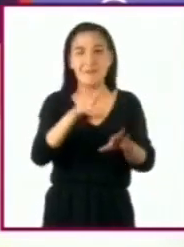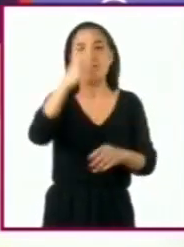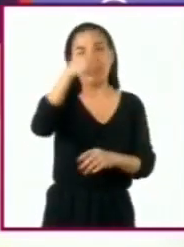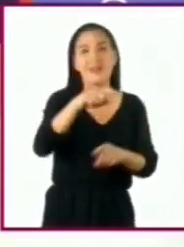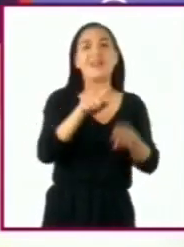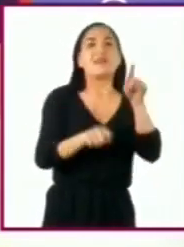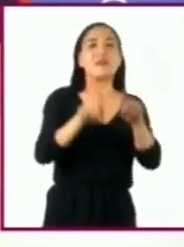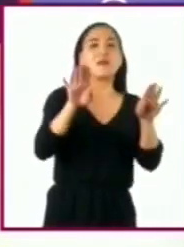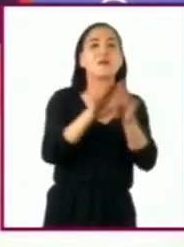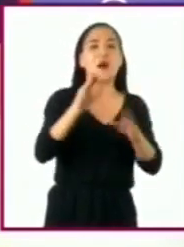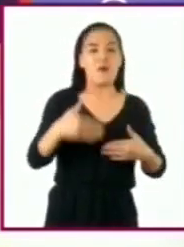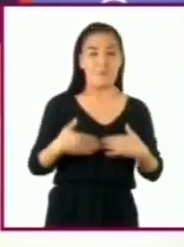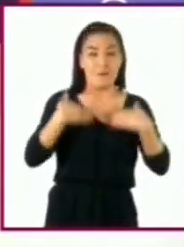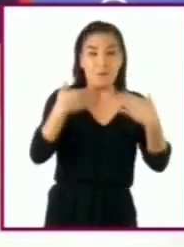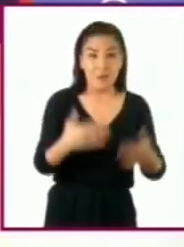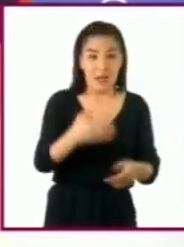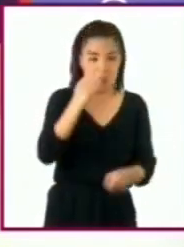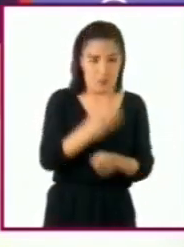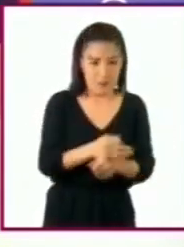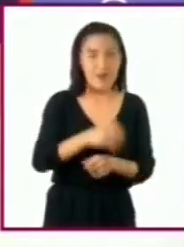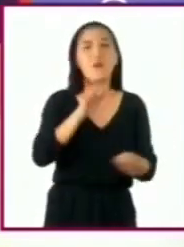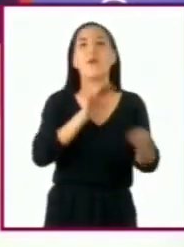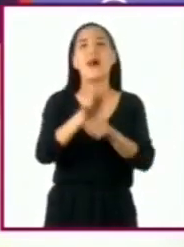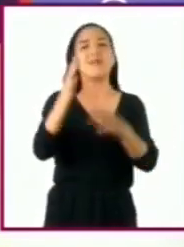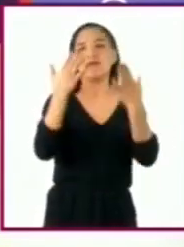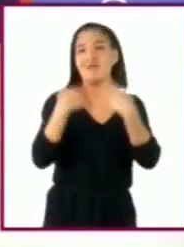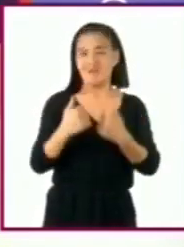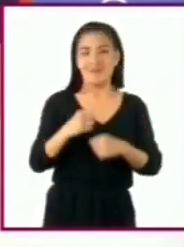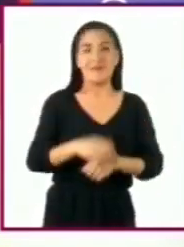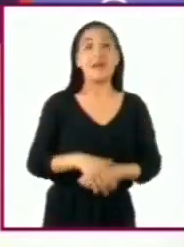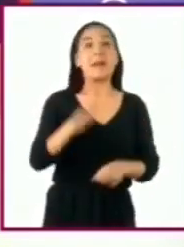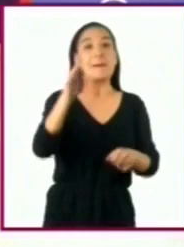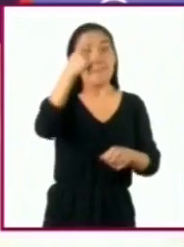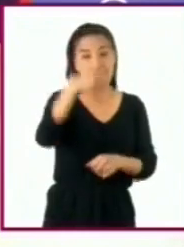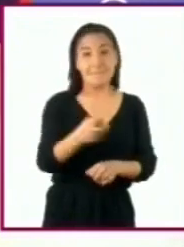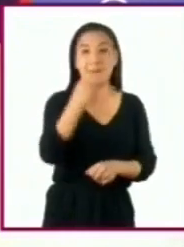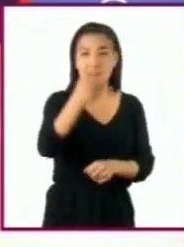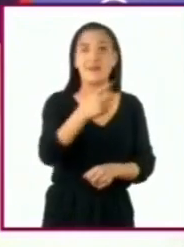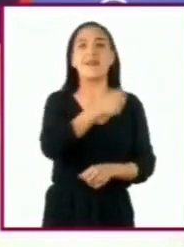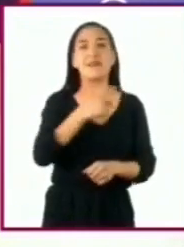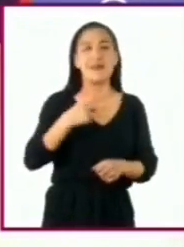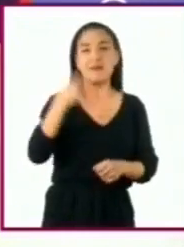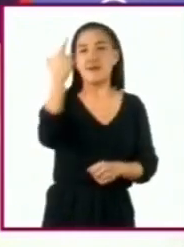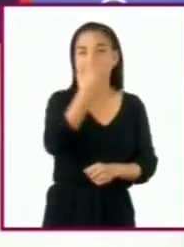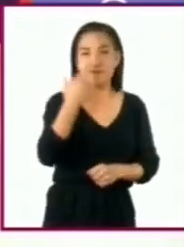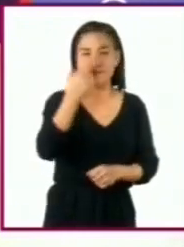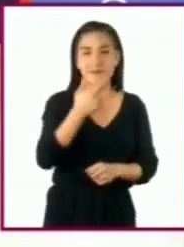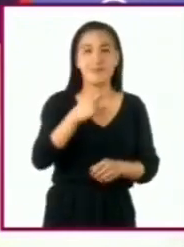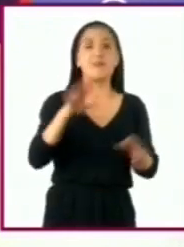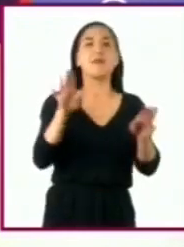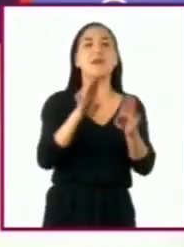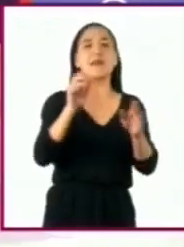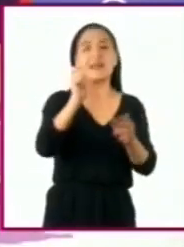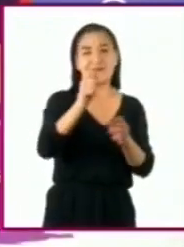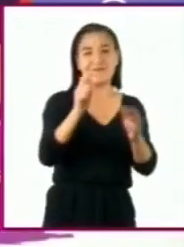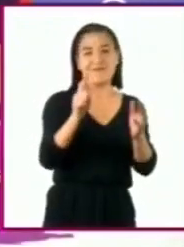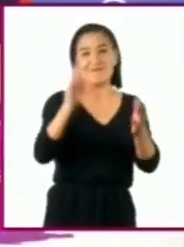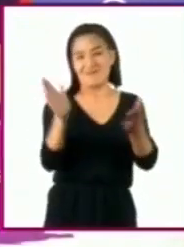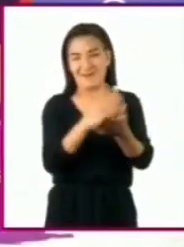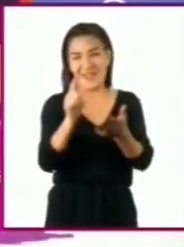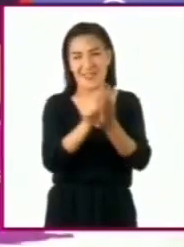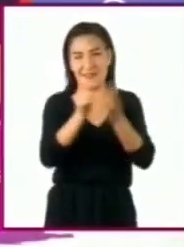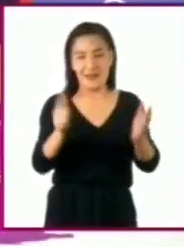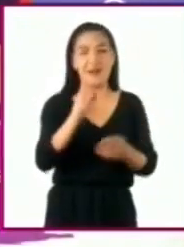lo que es confiable y actual de lo que no lo es. Para ello podrían revisar que en las páginas en las que buscan aparezcan